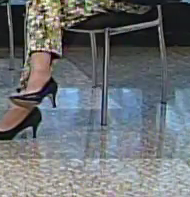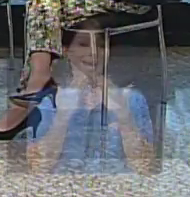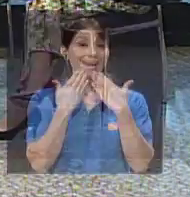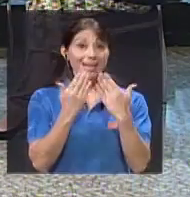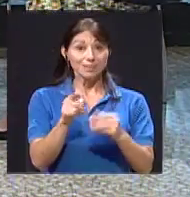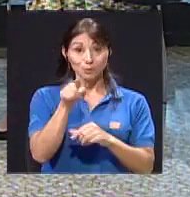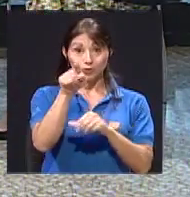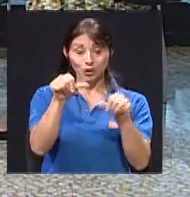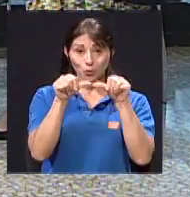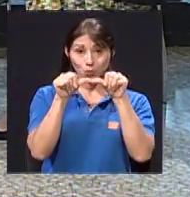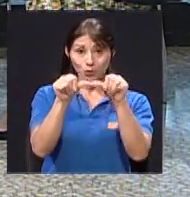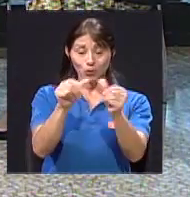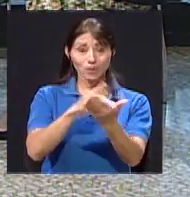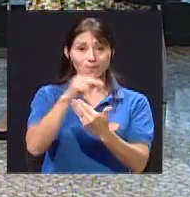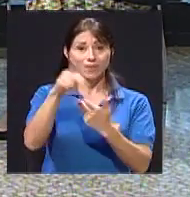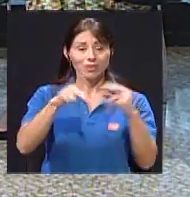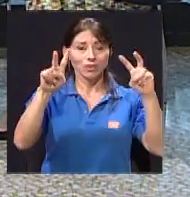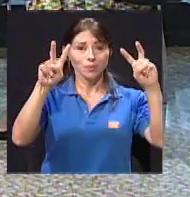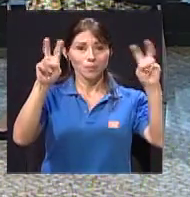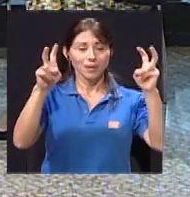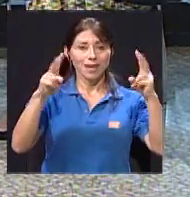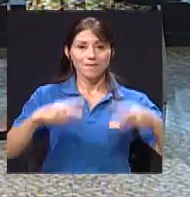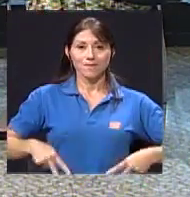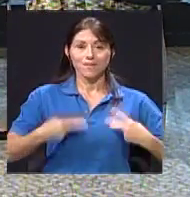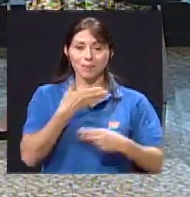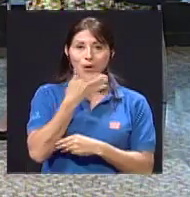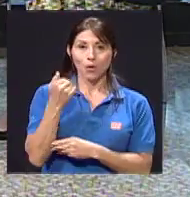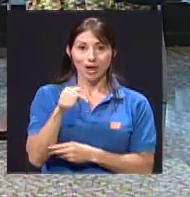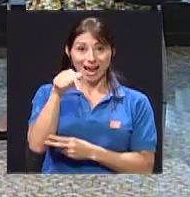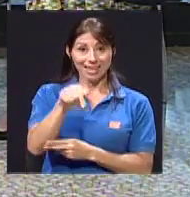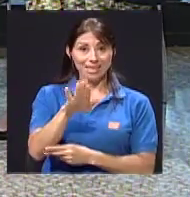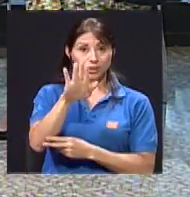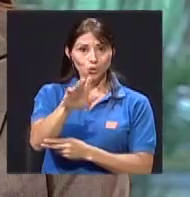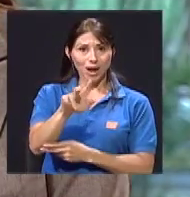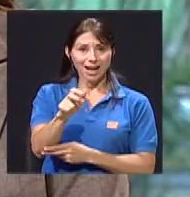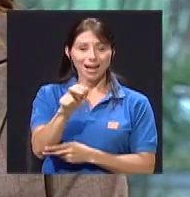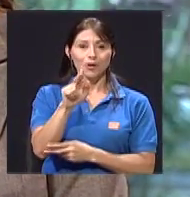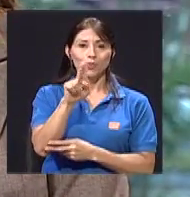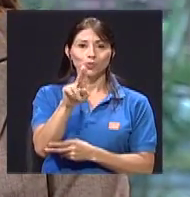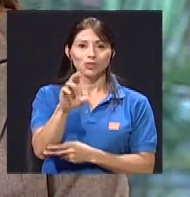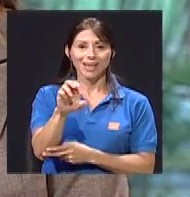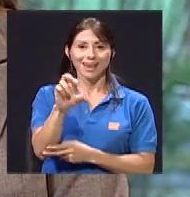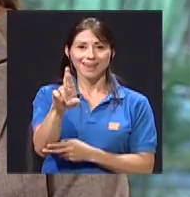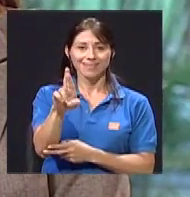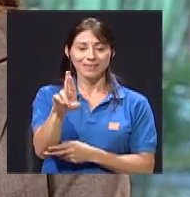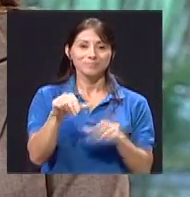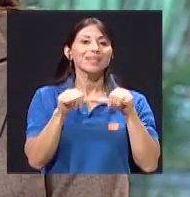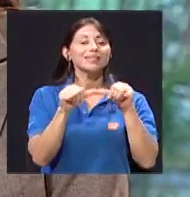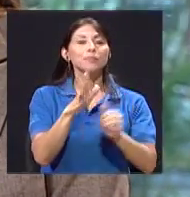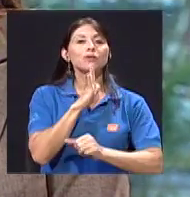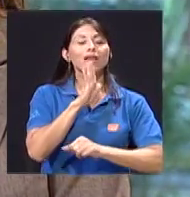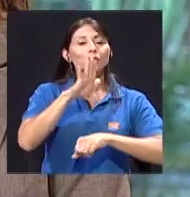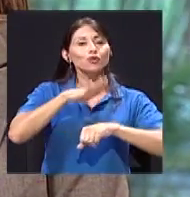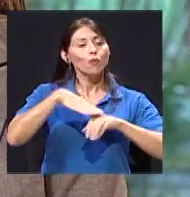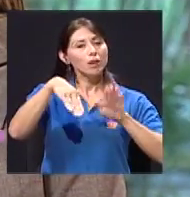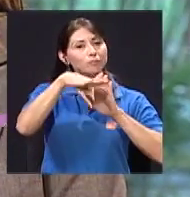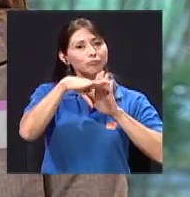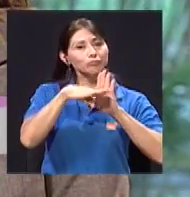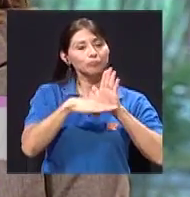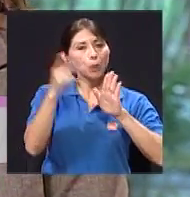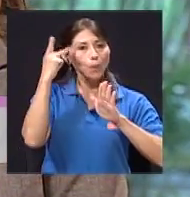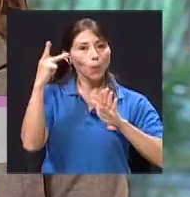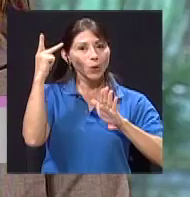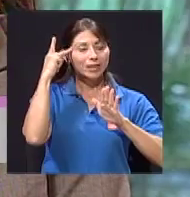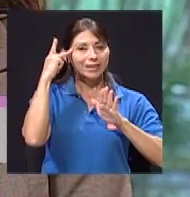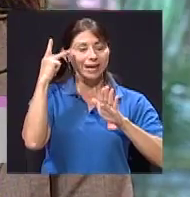Agradecemos que usted permanezca en sintonía de Vivir Mejor aquí en su canal UCR. Y seguimos conversando sobre este tema de las políticas y el modelo de salud